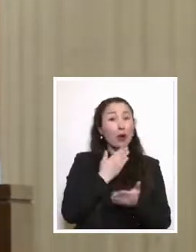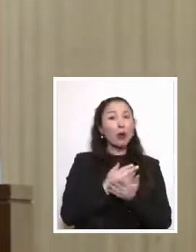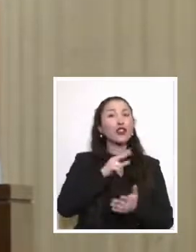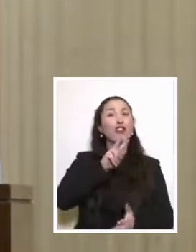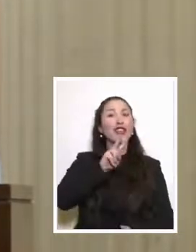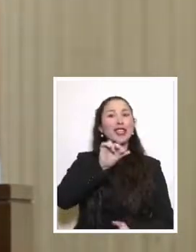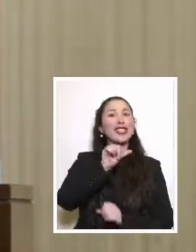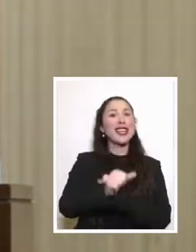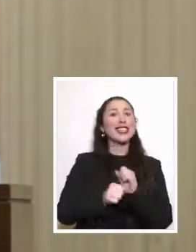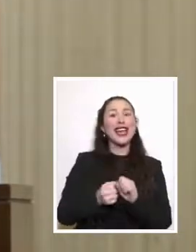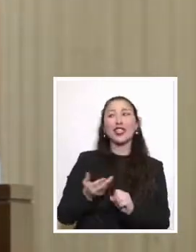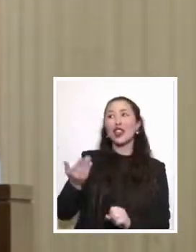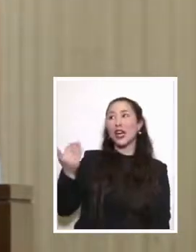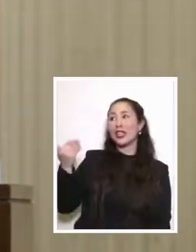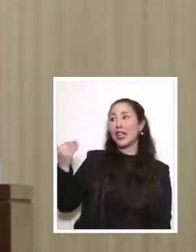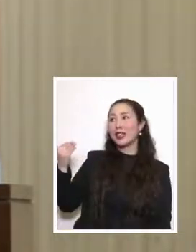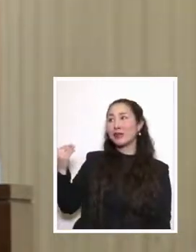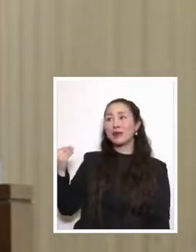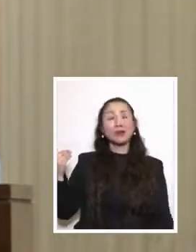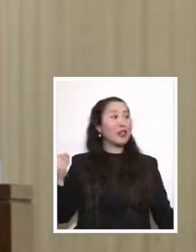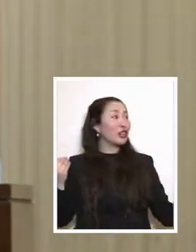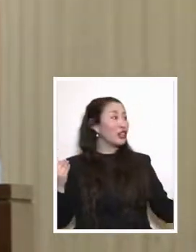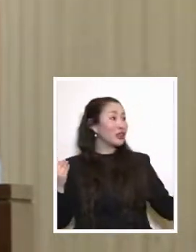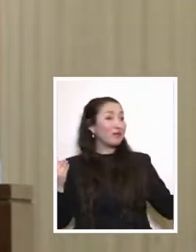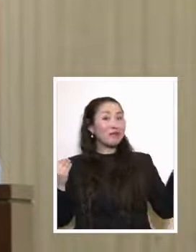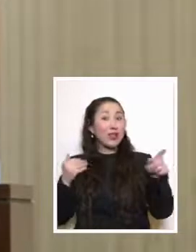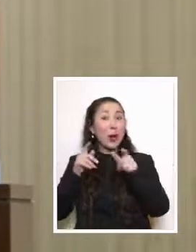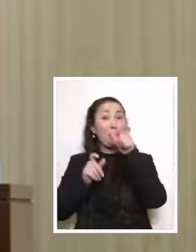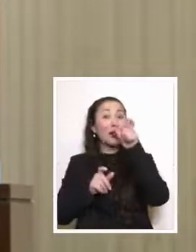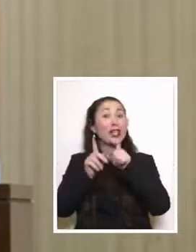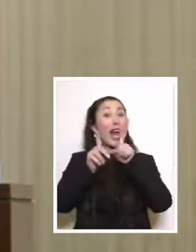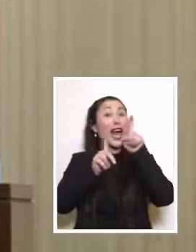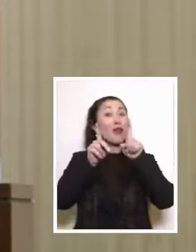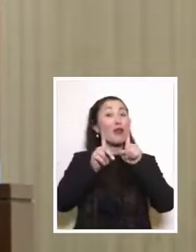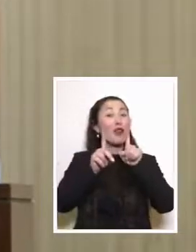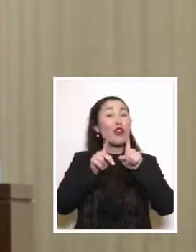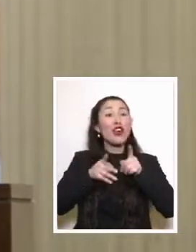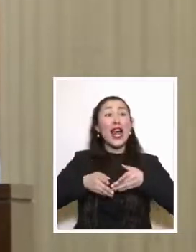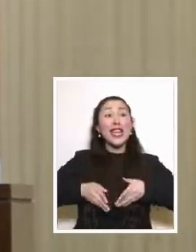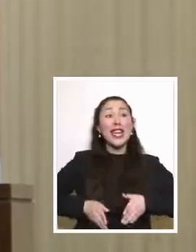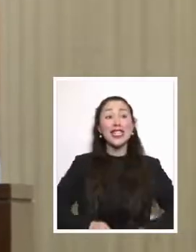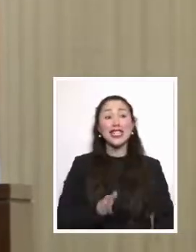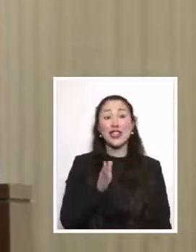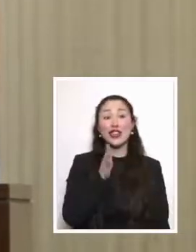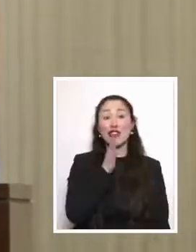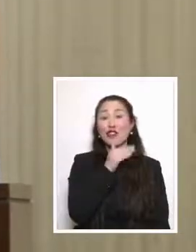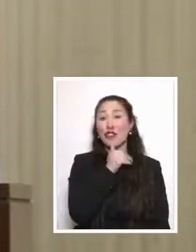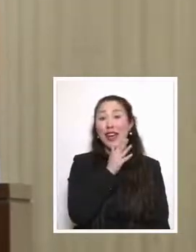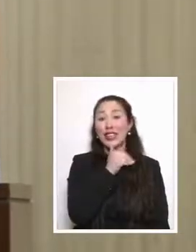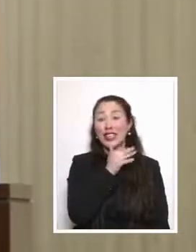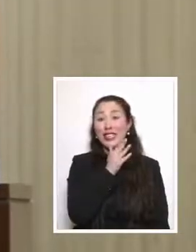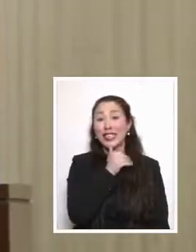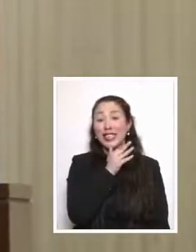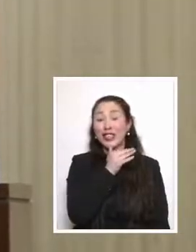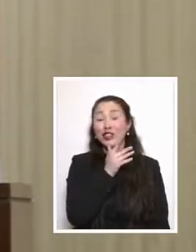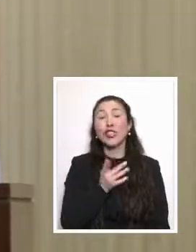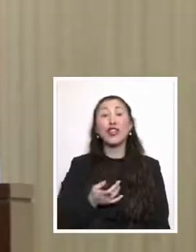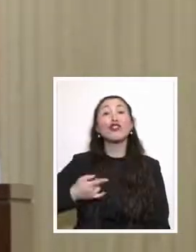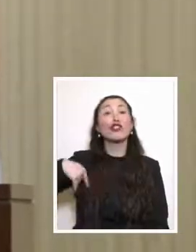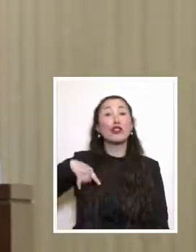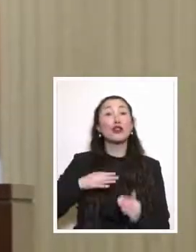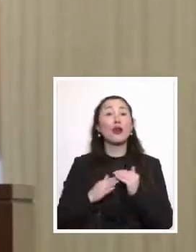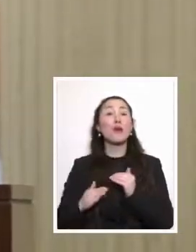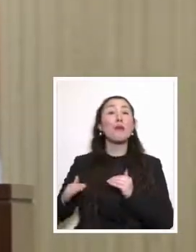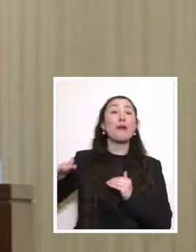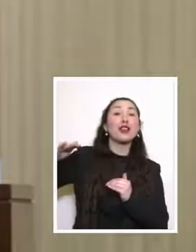muchos de los estudiantes y las estudiantes aquí no habían nacido, quizás, otros que somos un poquito mayores,